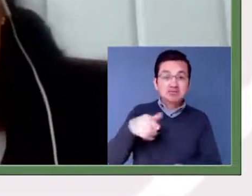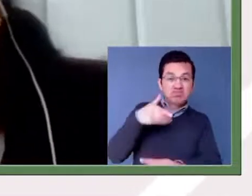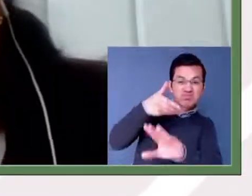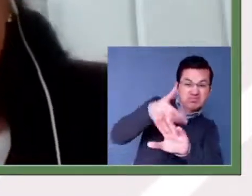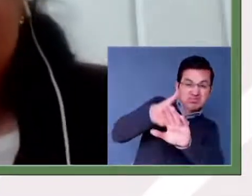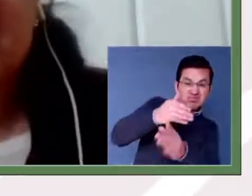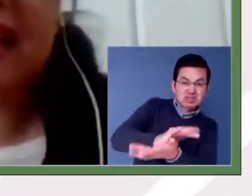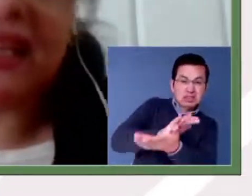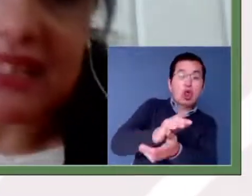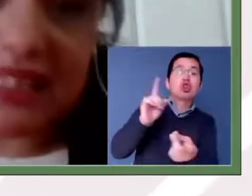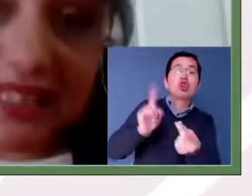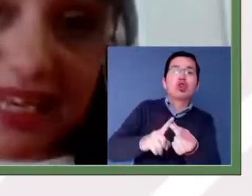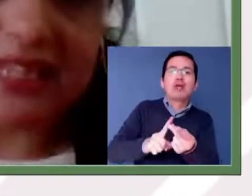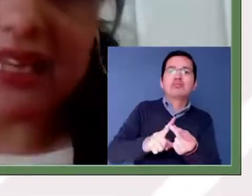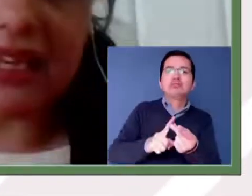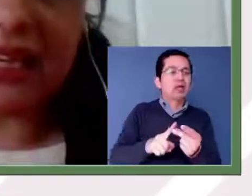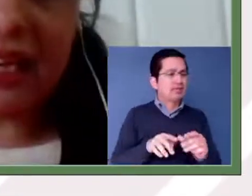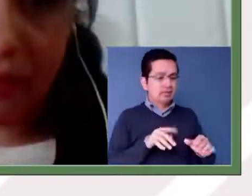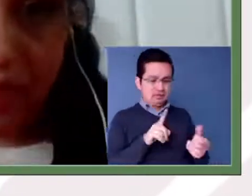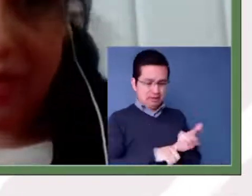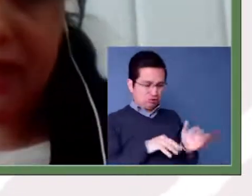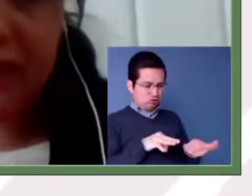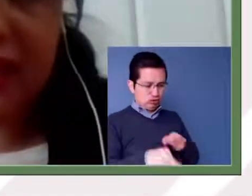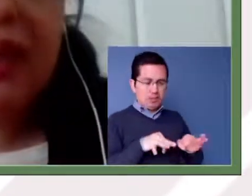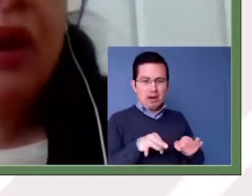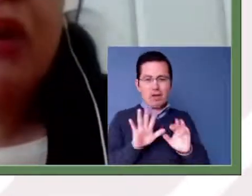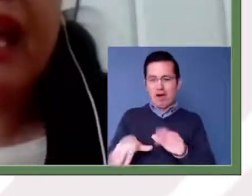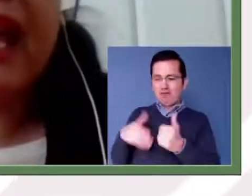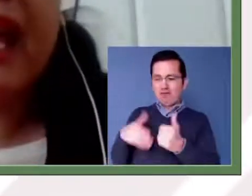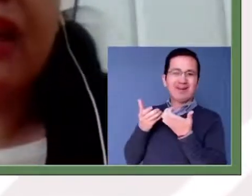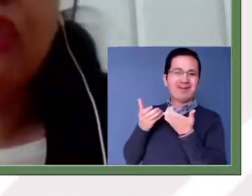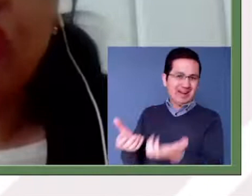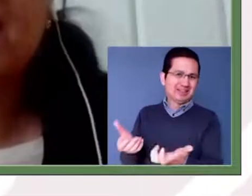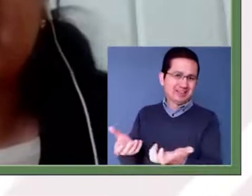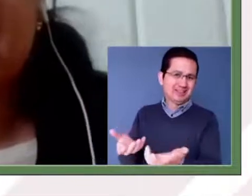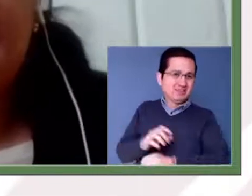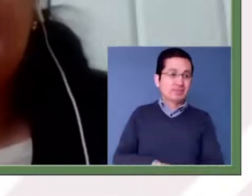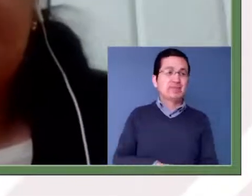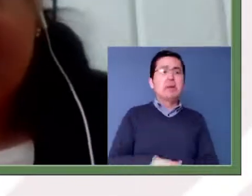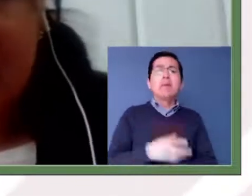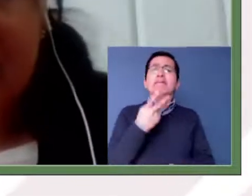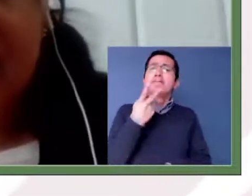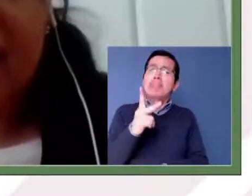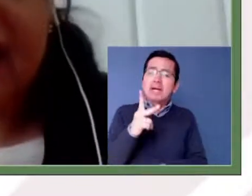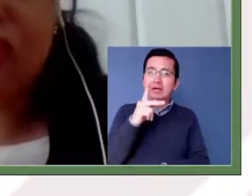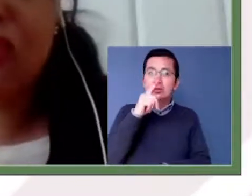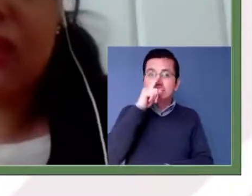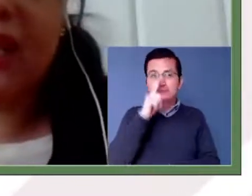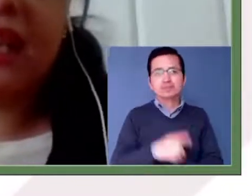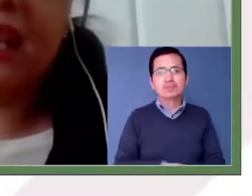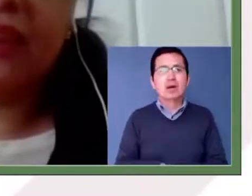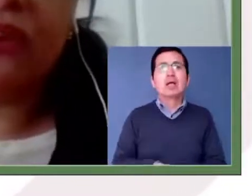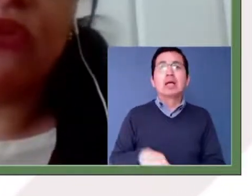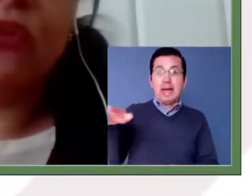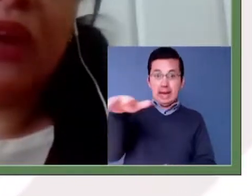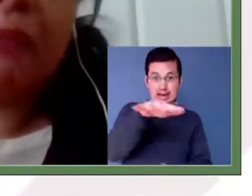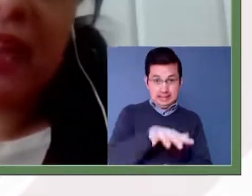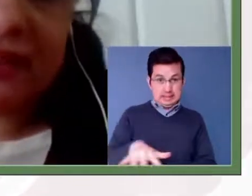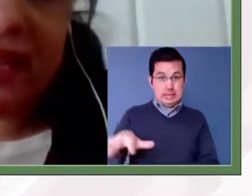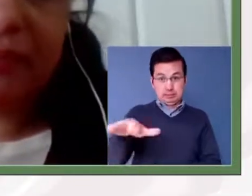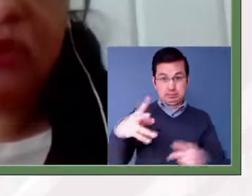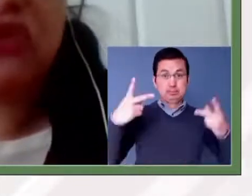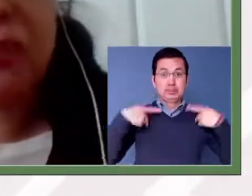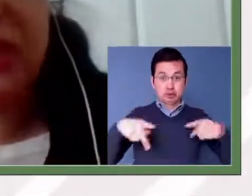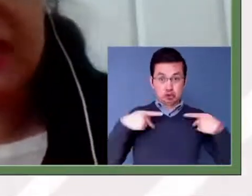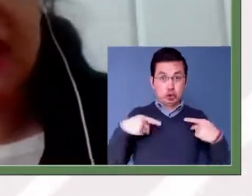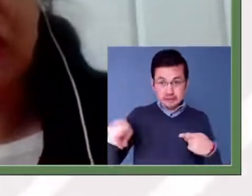las actividades que se realizan laboralmente no necesariamente tienen que ver con una